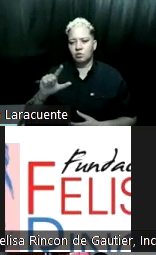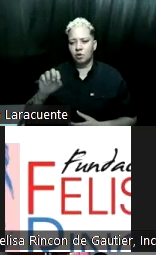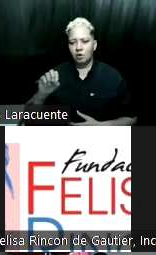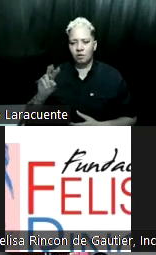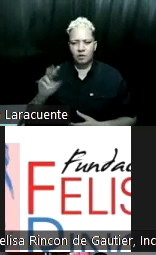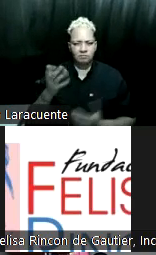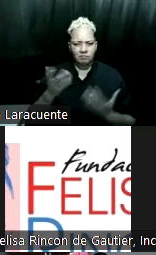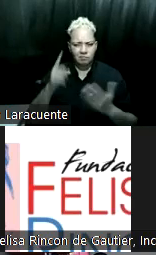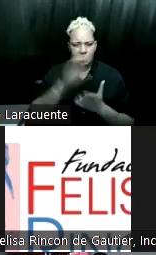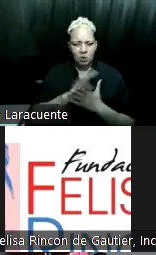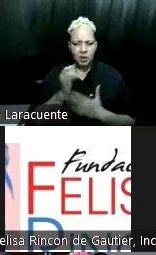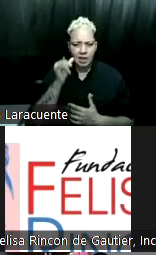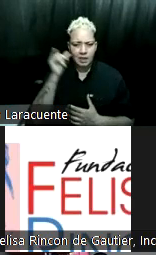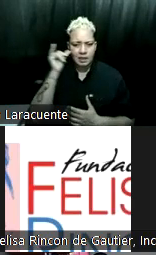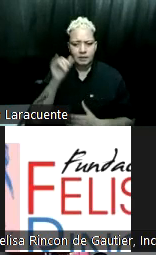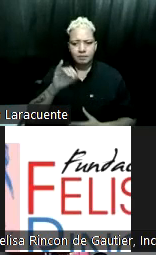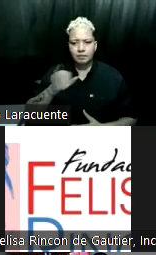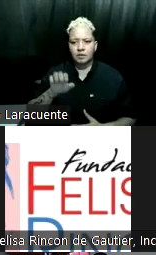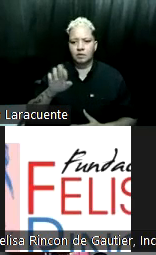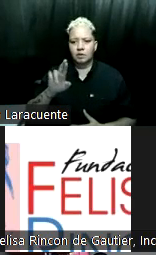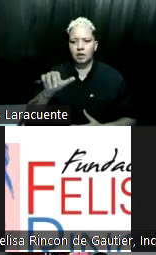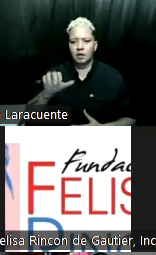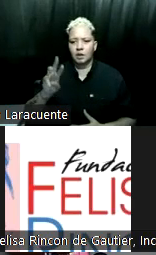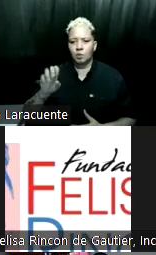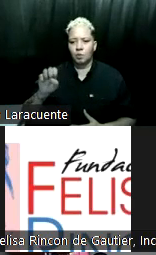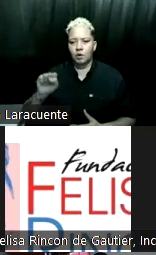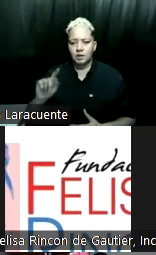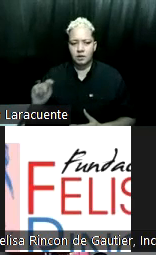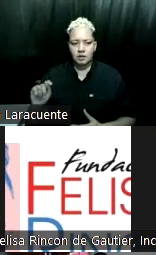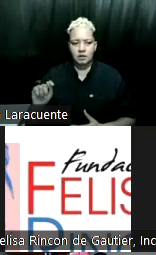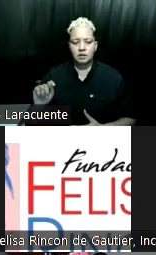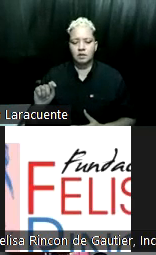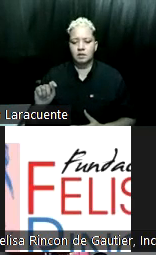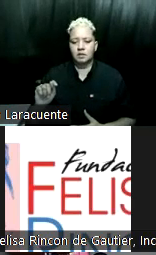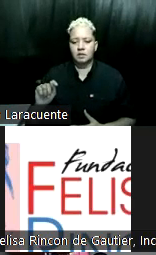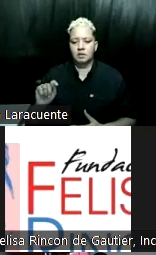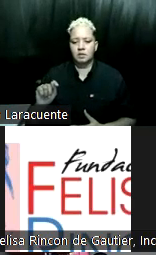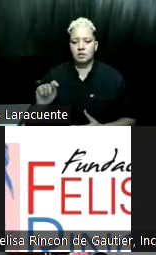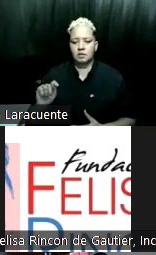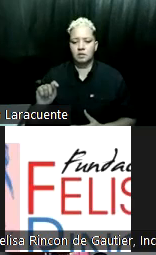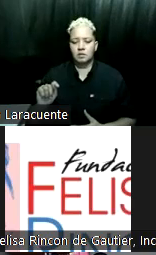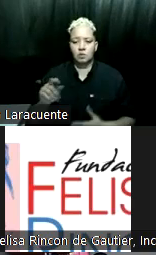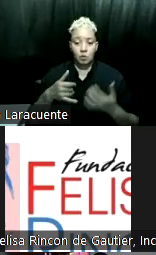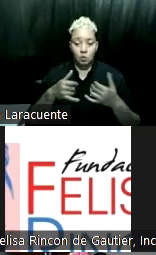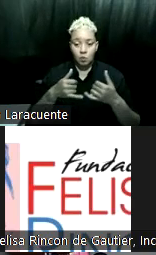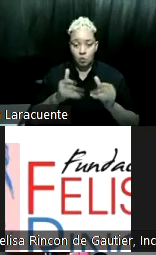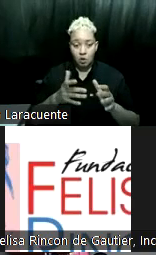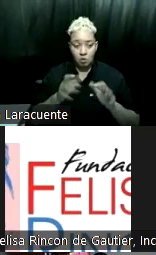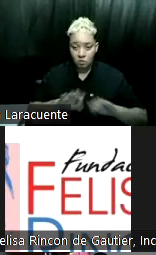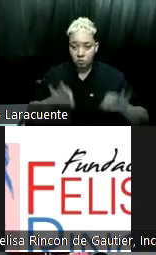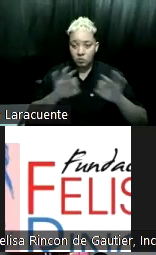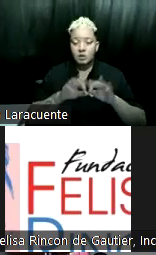ayer que el gran Jerry West, jugador, o sea, uno de los más grandes en la historia